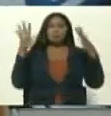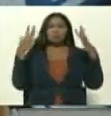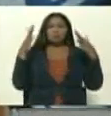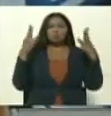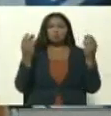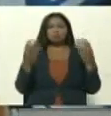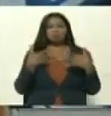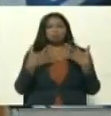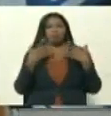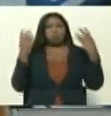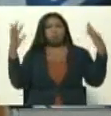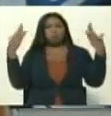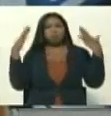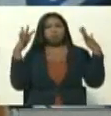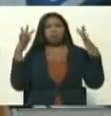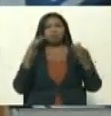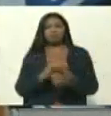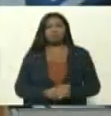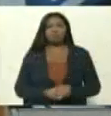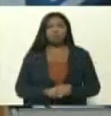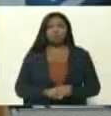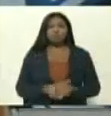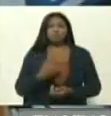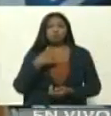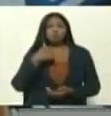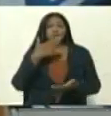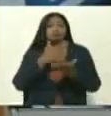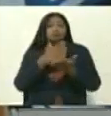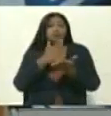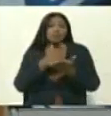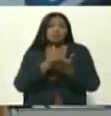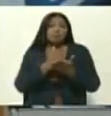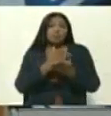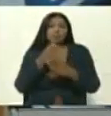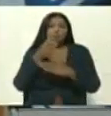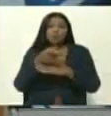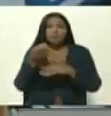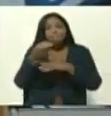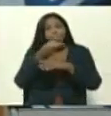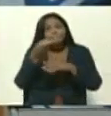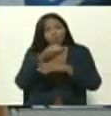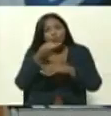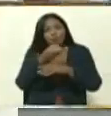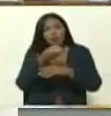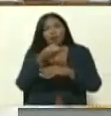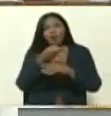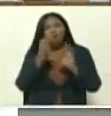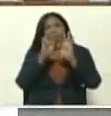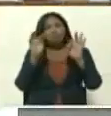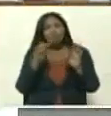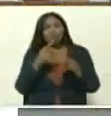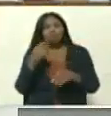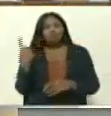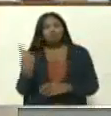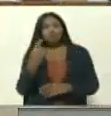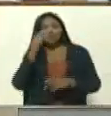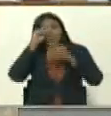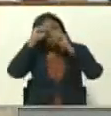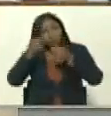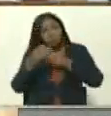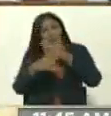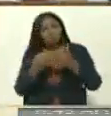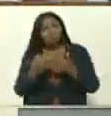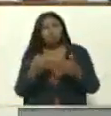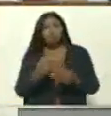Y siempre voy a buscar no solamente el reconocimiento de